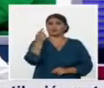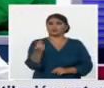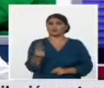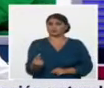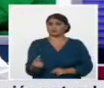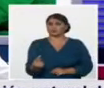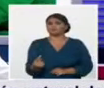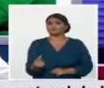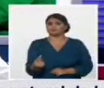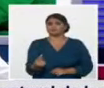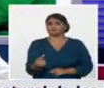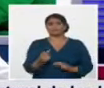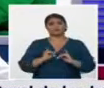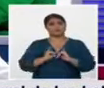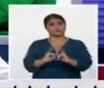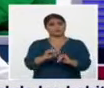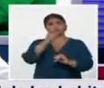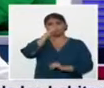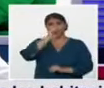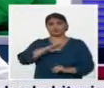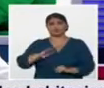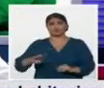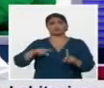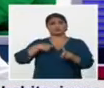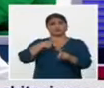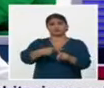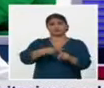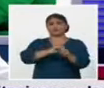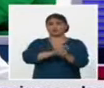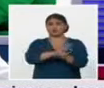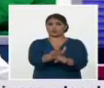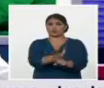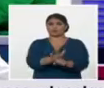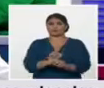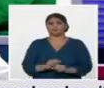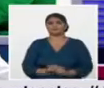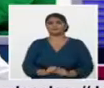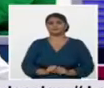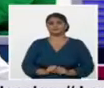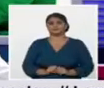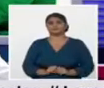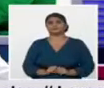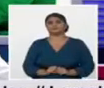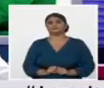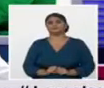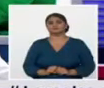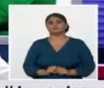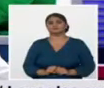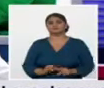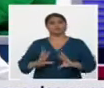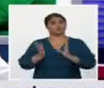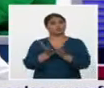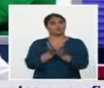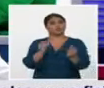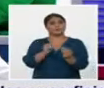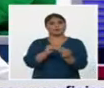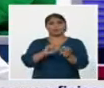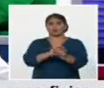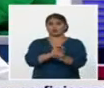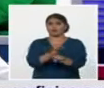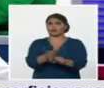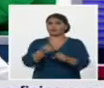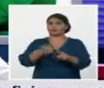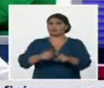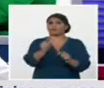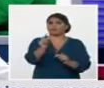casos confirmados, excepto un caso de Holguín, y promedian 9,5 contactos